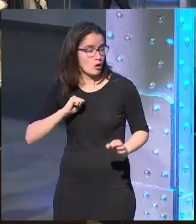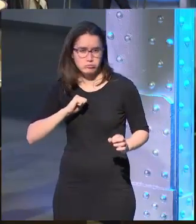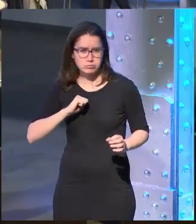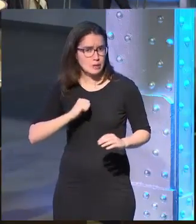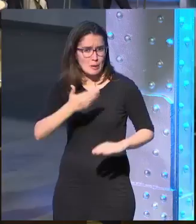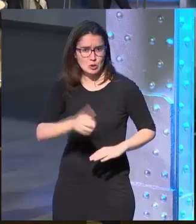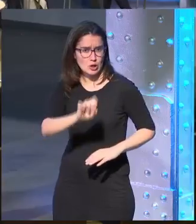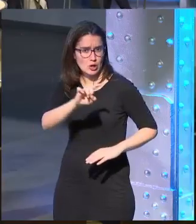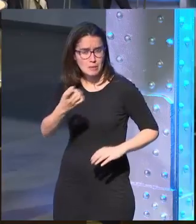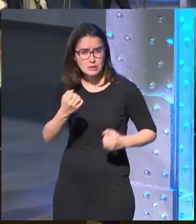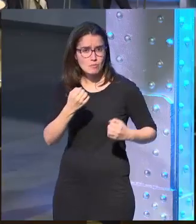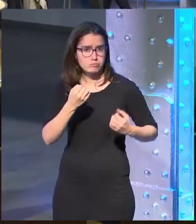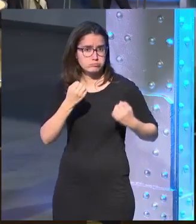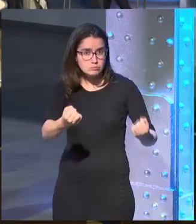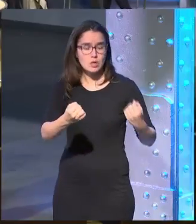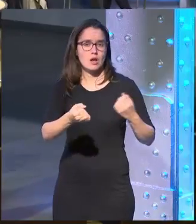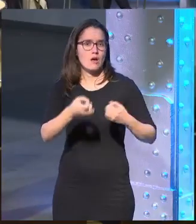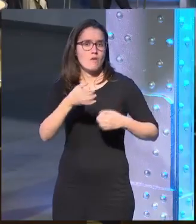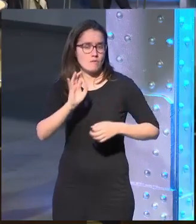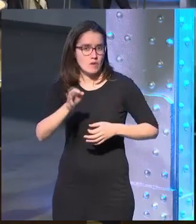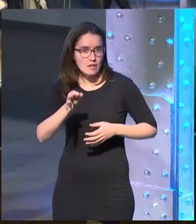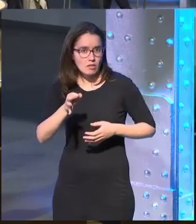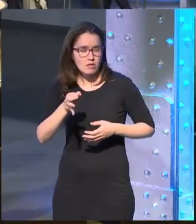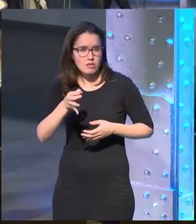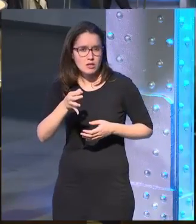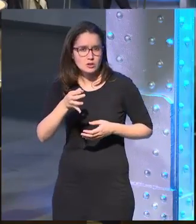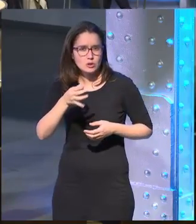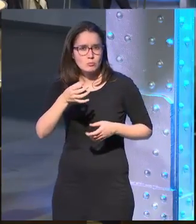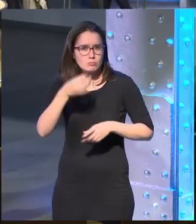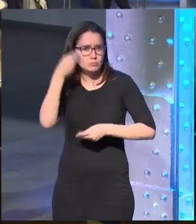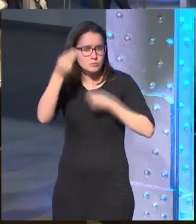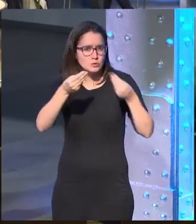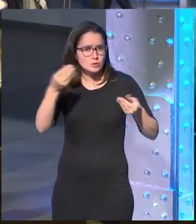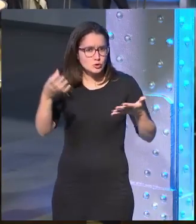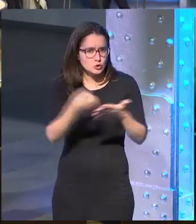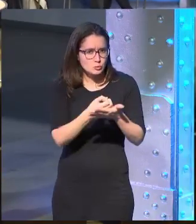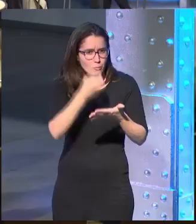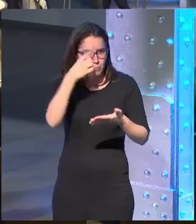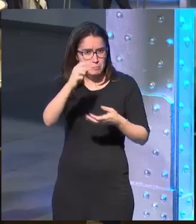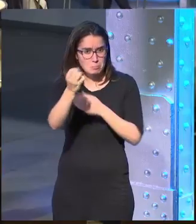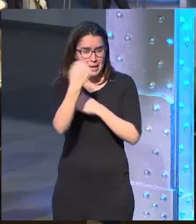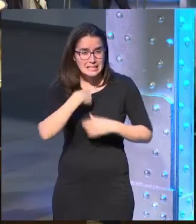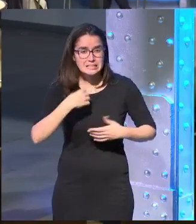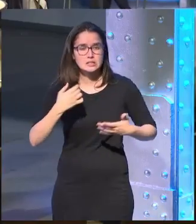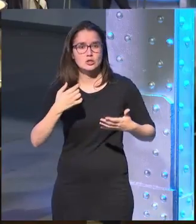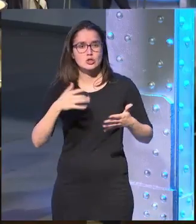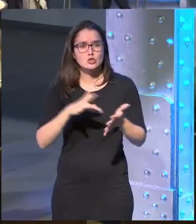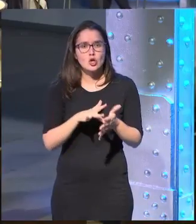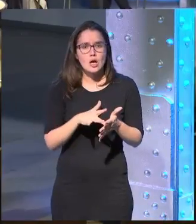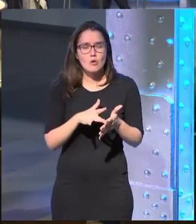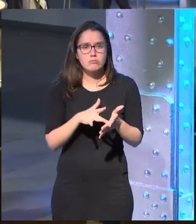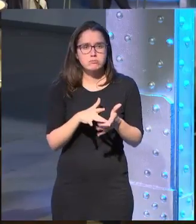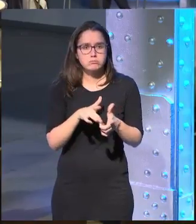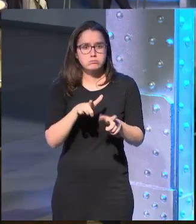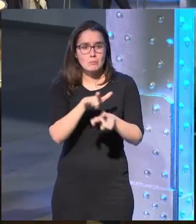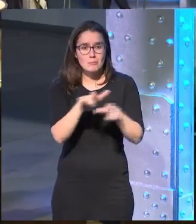más importantes y que es verdad, y de cifras estoy segura que saben todos mucho más que yo, que tenemos una gran